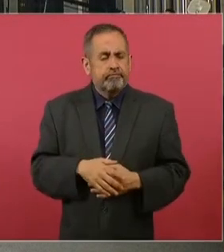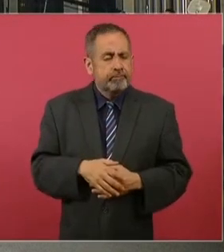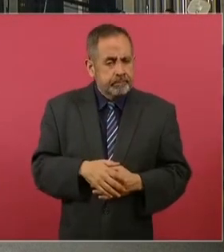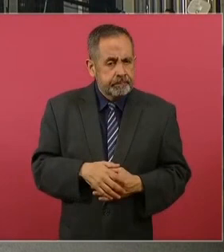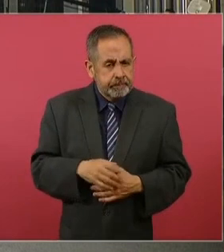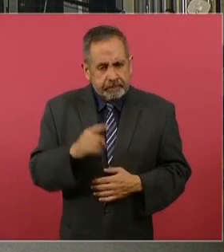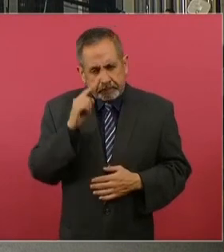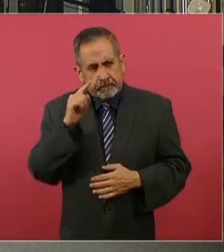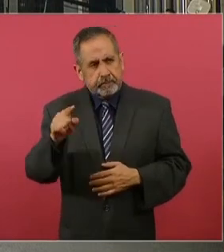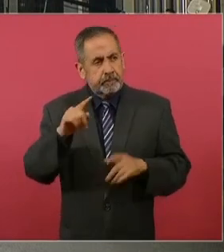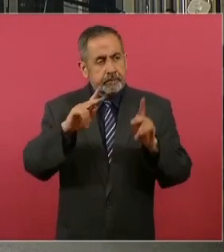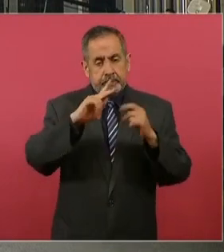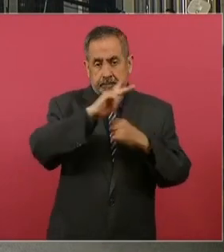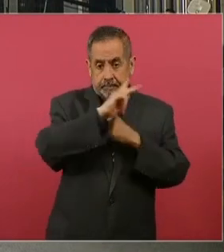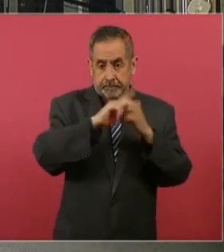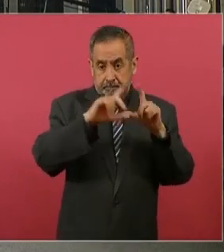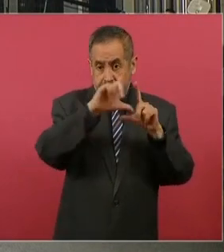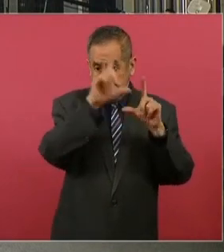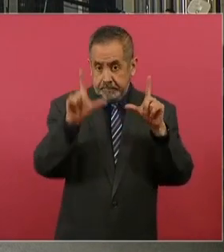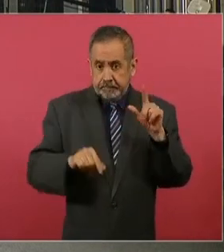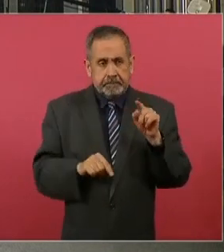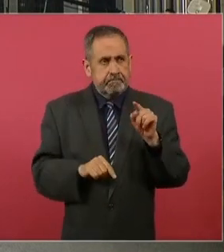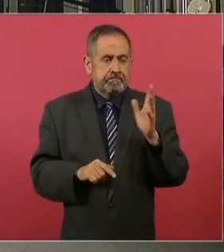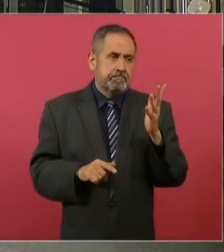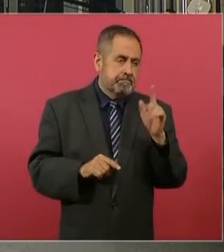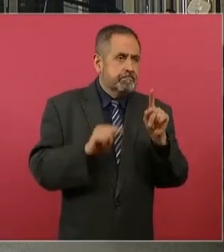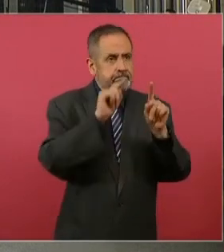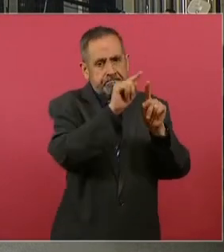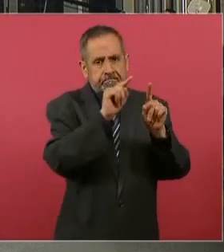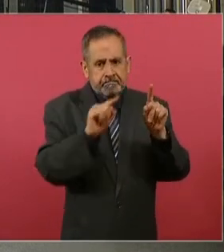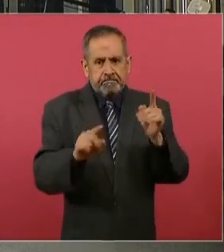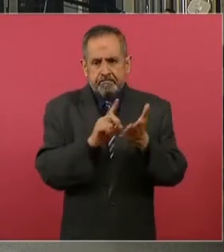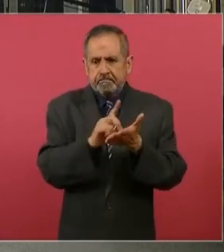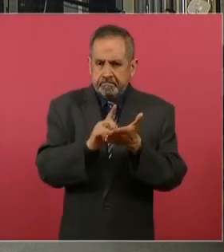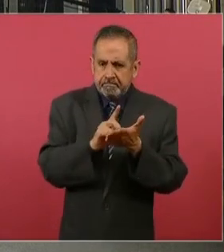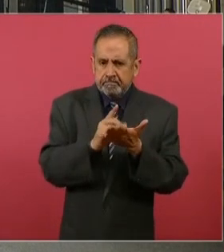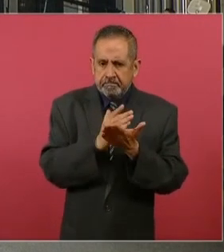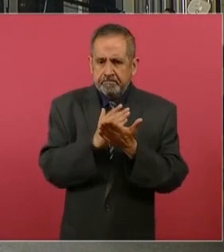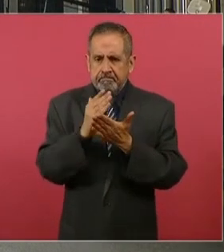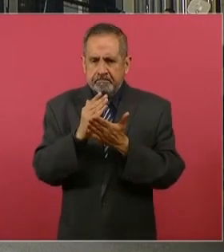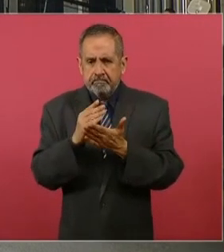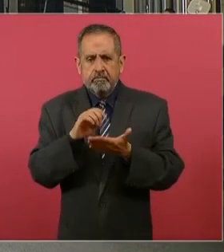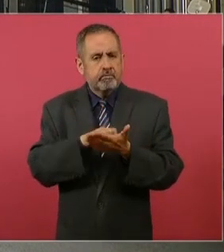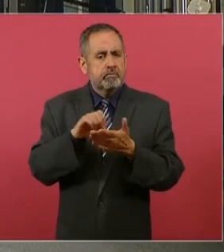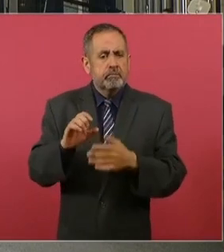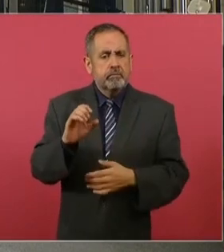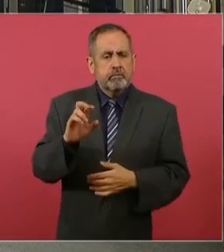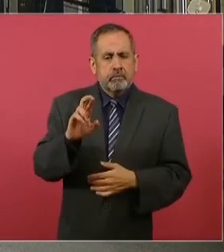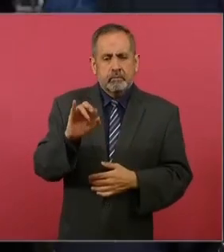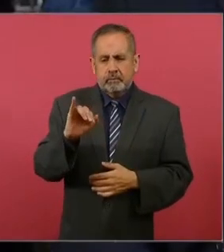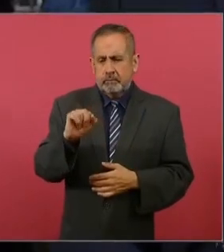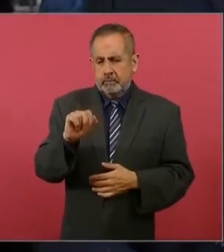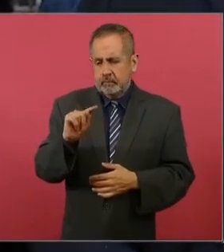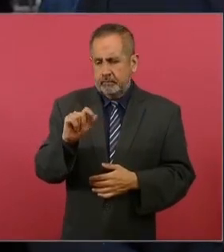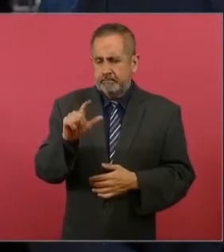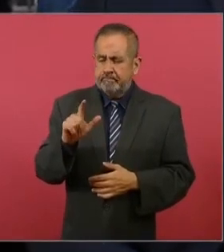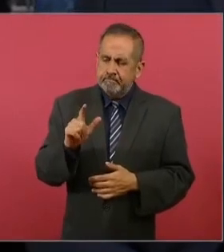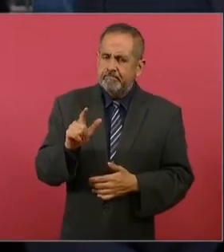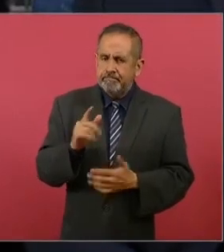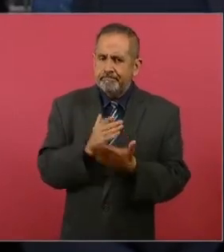encontrado en algunas partes del país que se ha incrementado el consumo de drogas. Hablaba en algún momento del cristal y también,